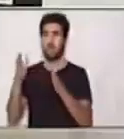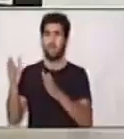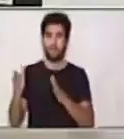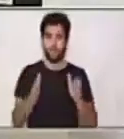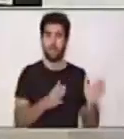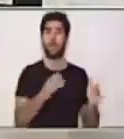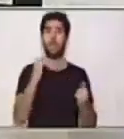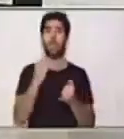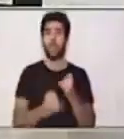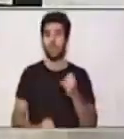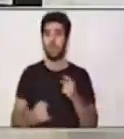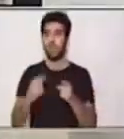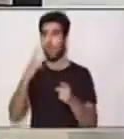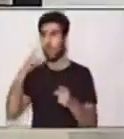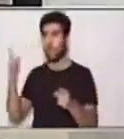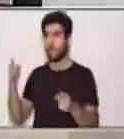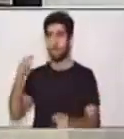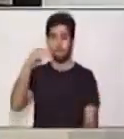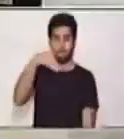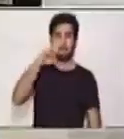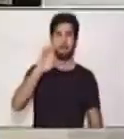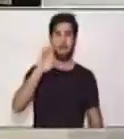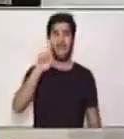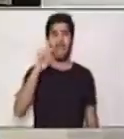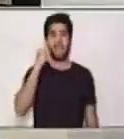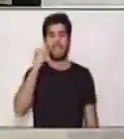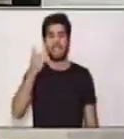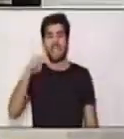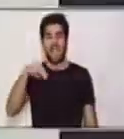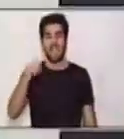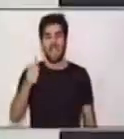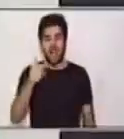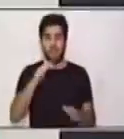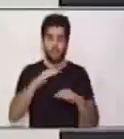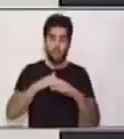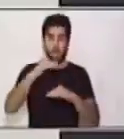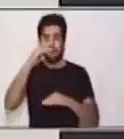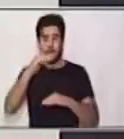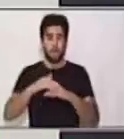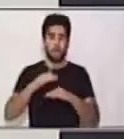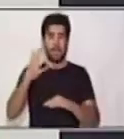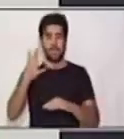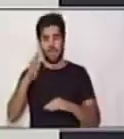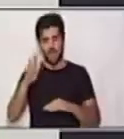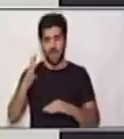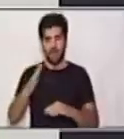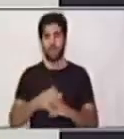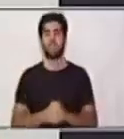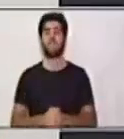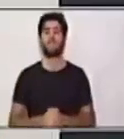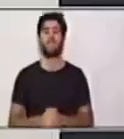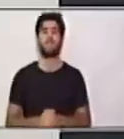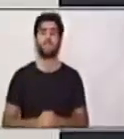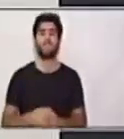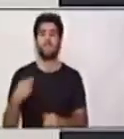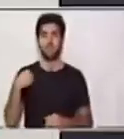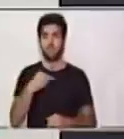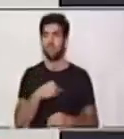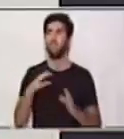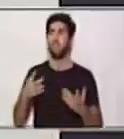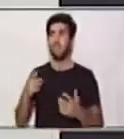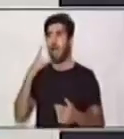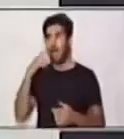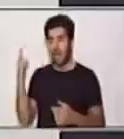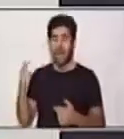mediana. Con la mediana también tenemos una ecuación característica que nos dice